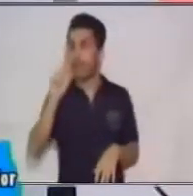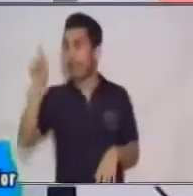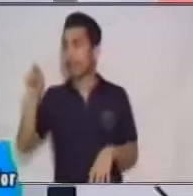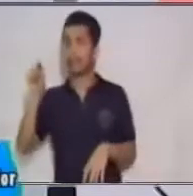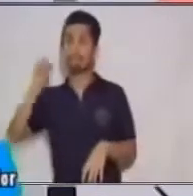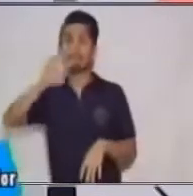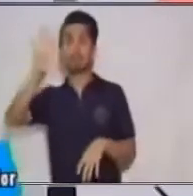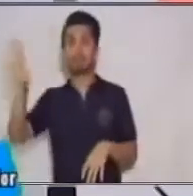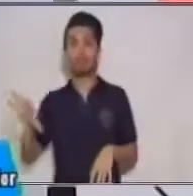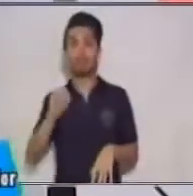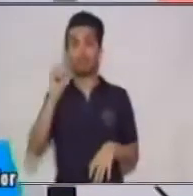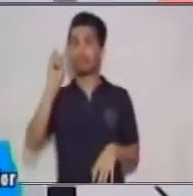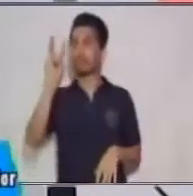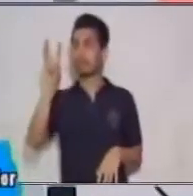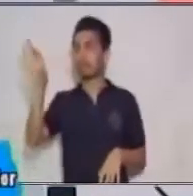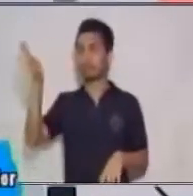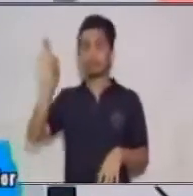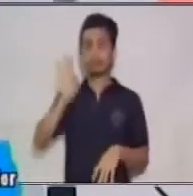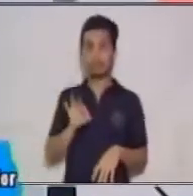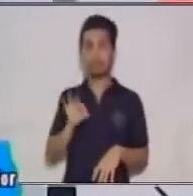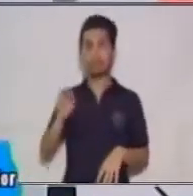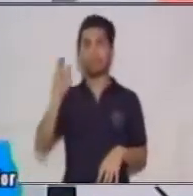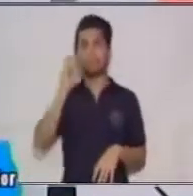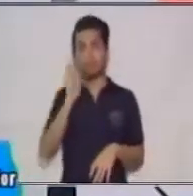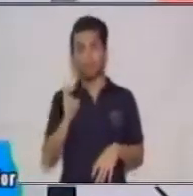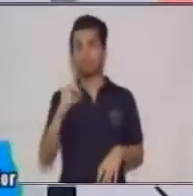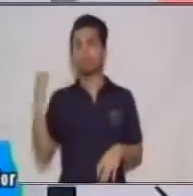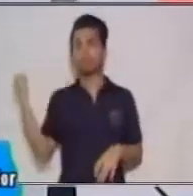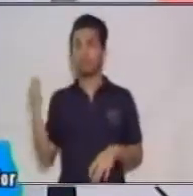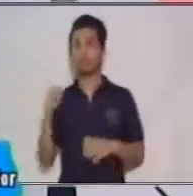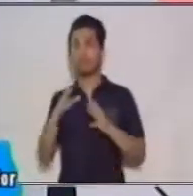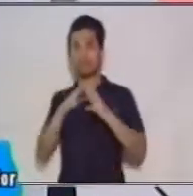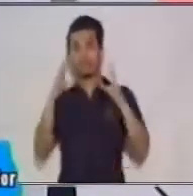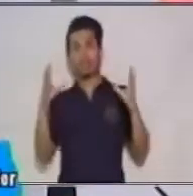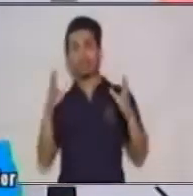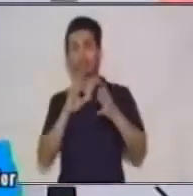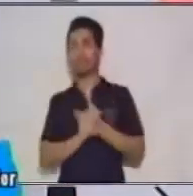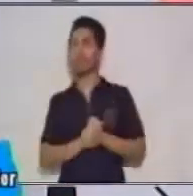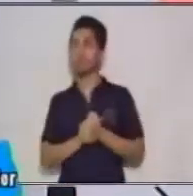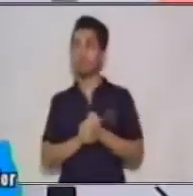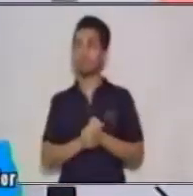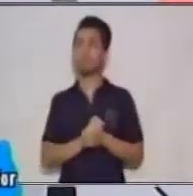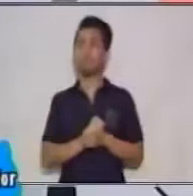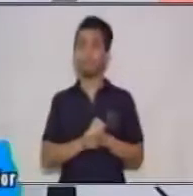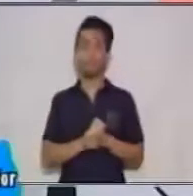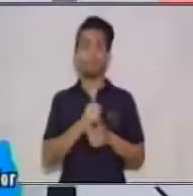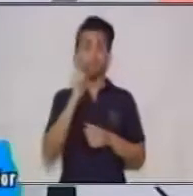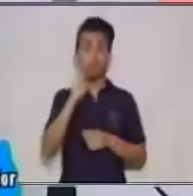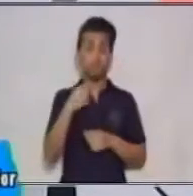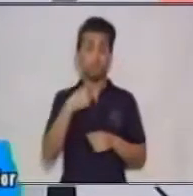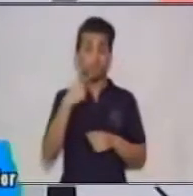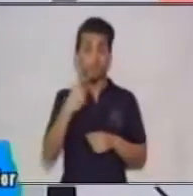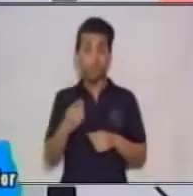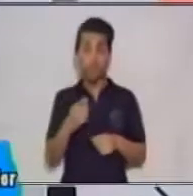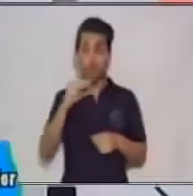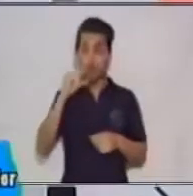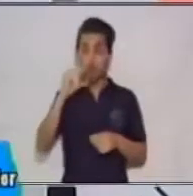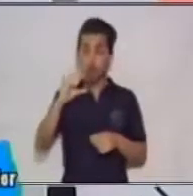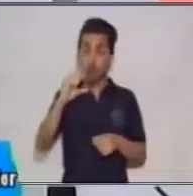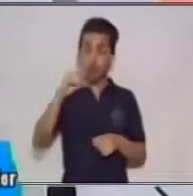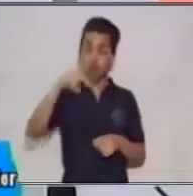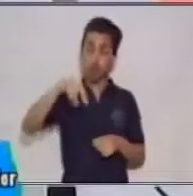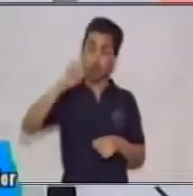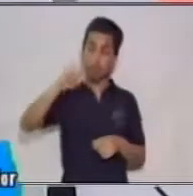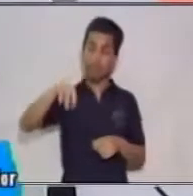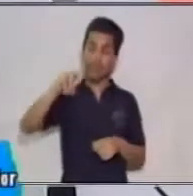tomamos toda la unidad. Por eso esta es más grande. Repito, cuando hablamos de numerador, si